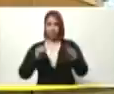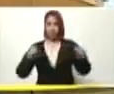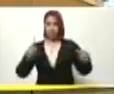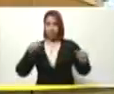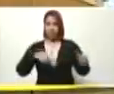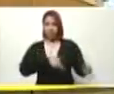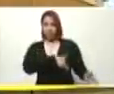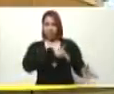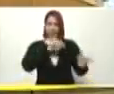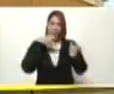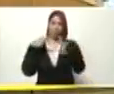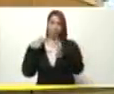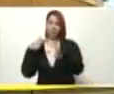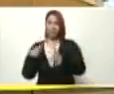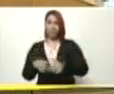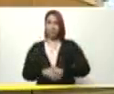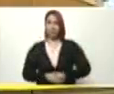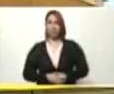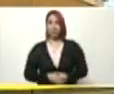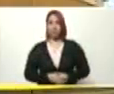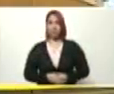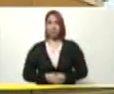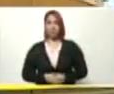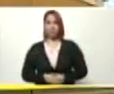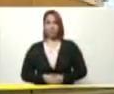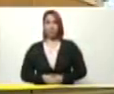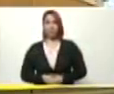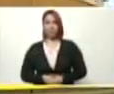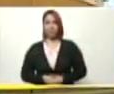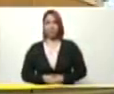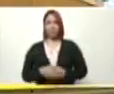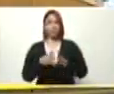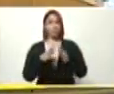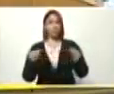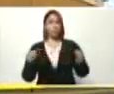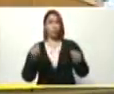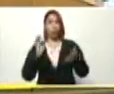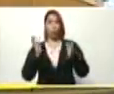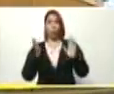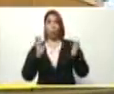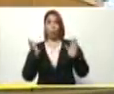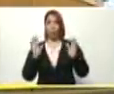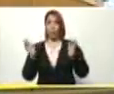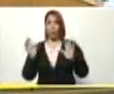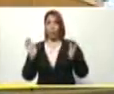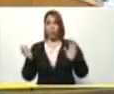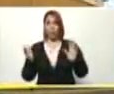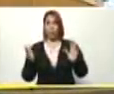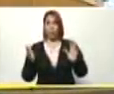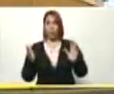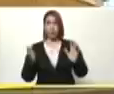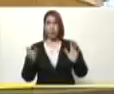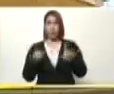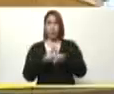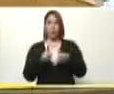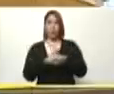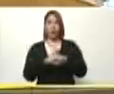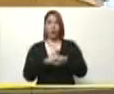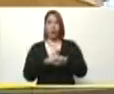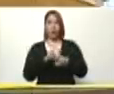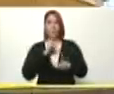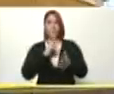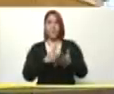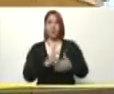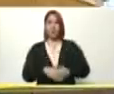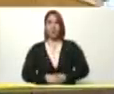fusil. ¿Ah? Todo lo que converso me sale en verso.